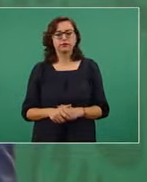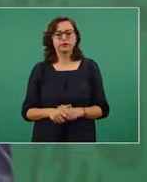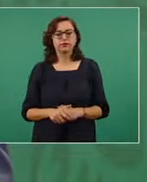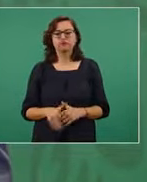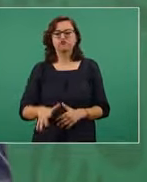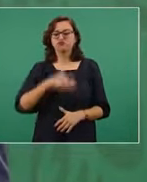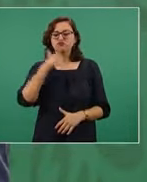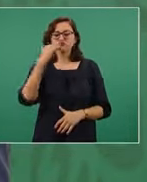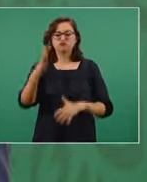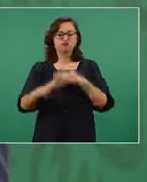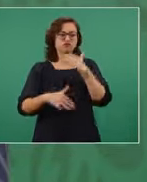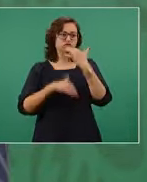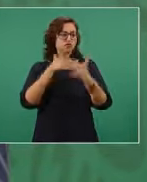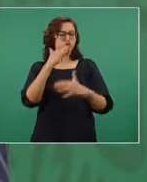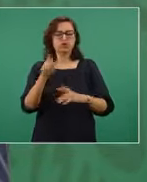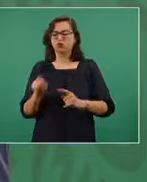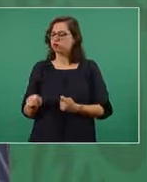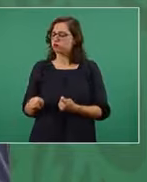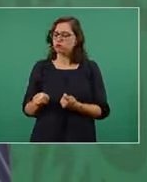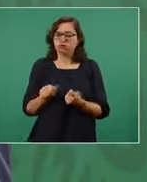Desterrar la corrupción.